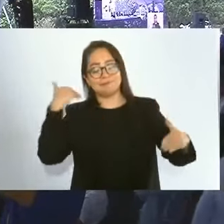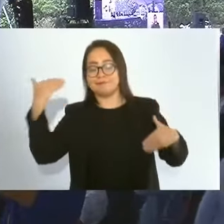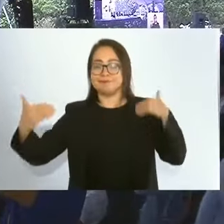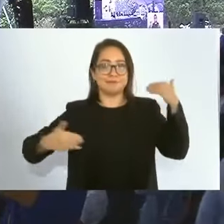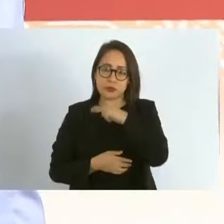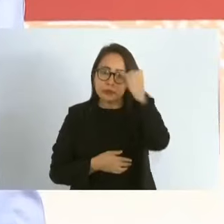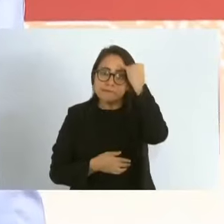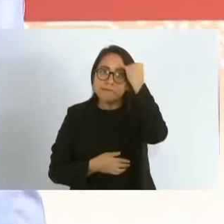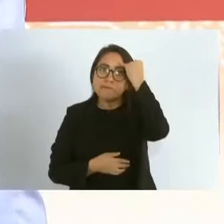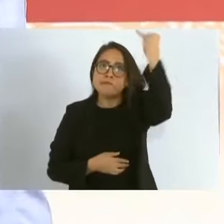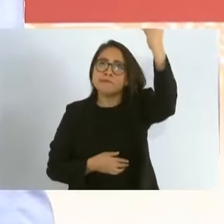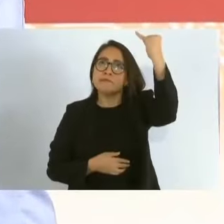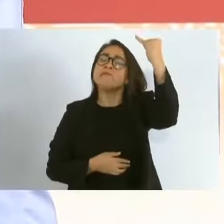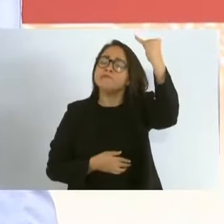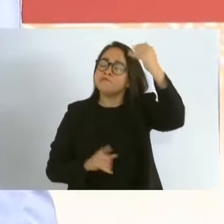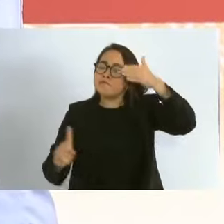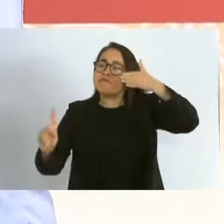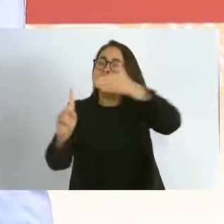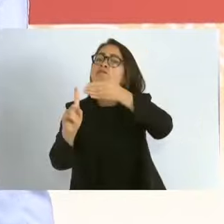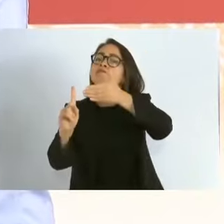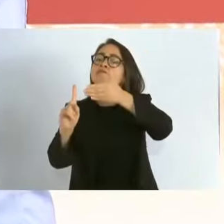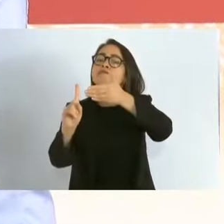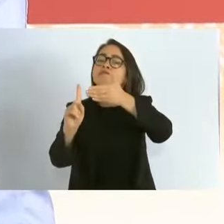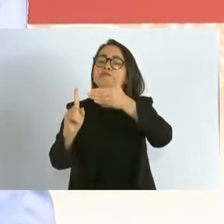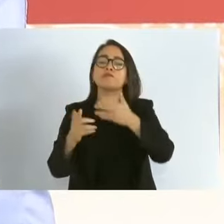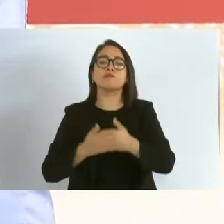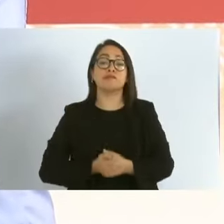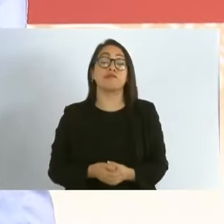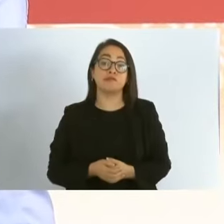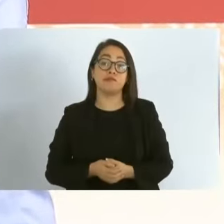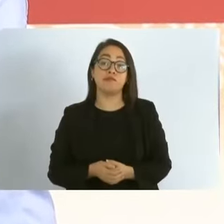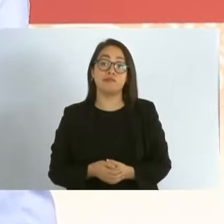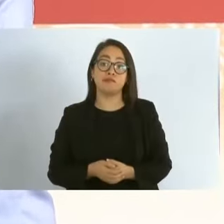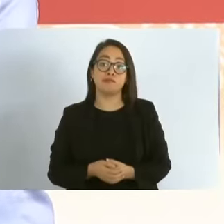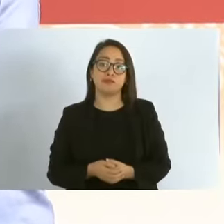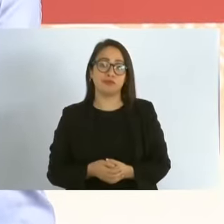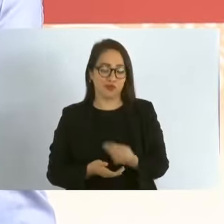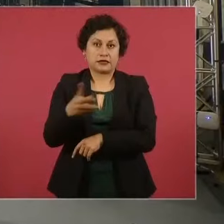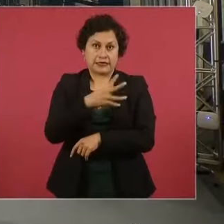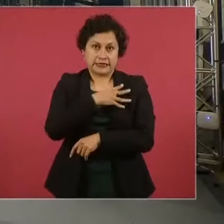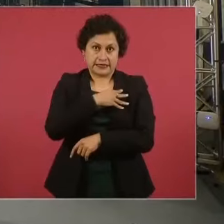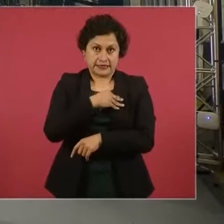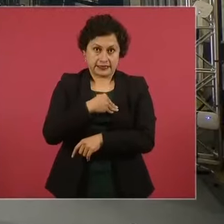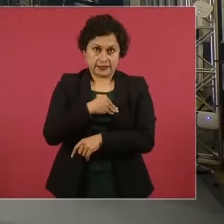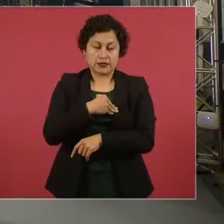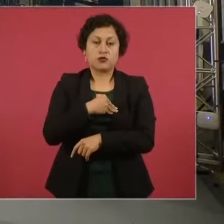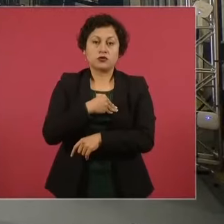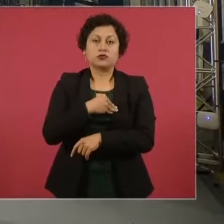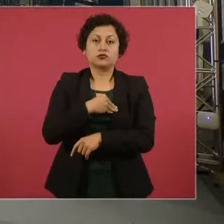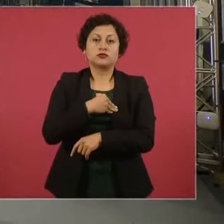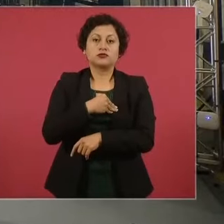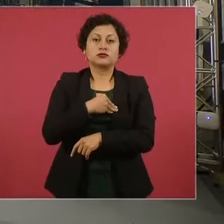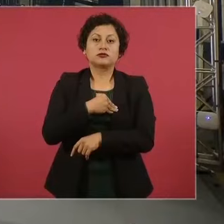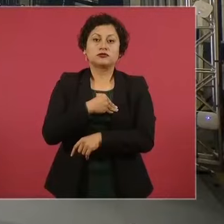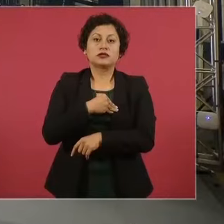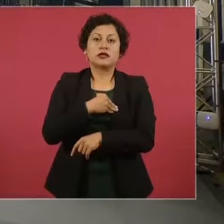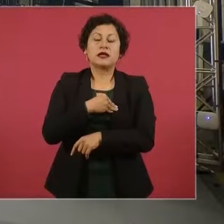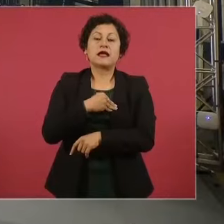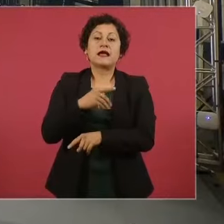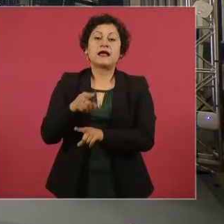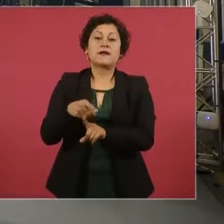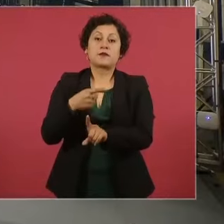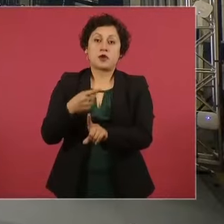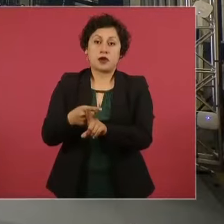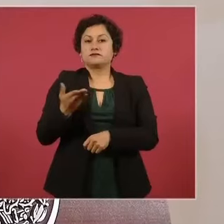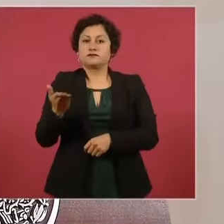lenia brates a la suprema corte López Obrador tomó el micrófono de Radio Fórmula para amedrentar a quienes lo cuestionan hoy